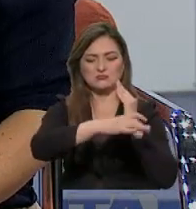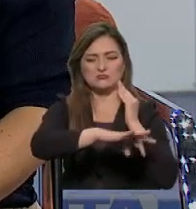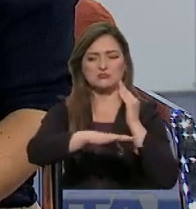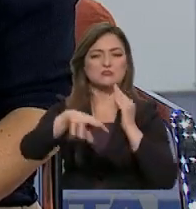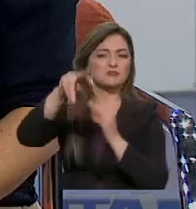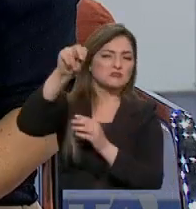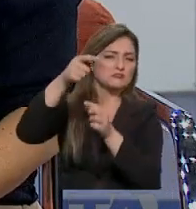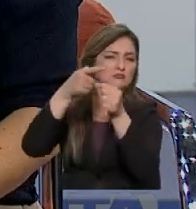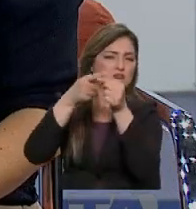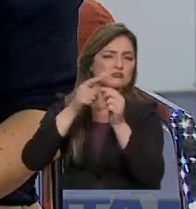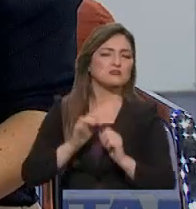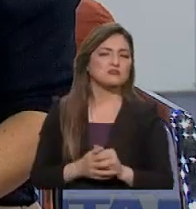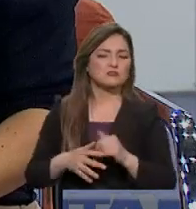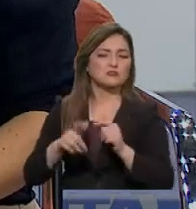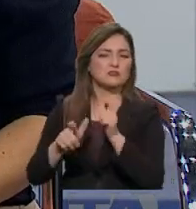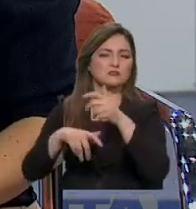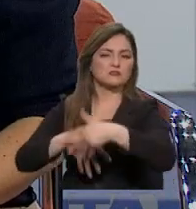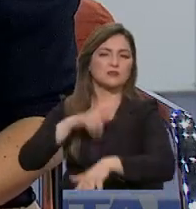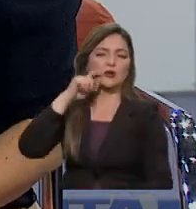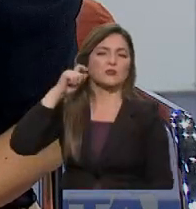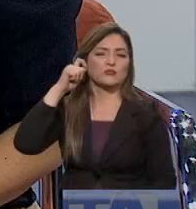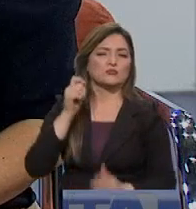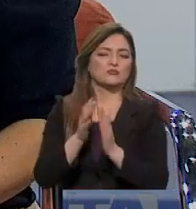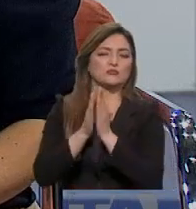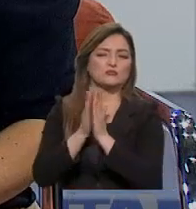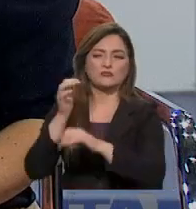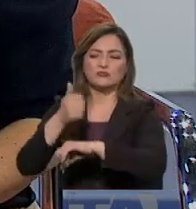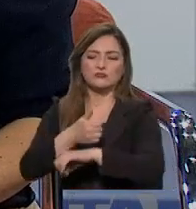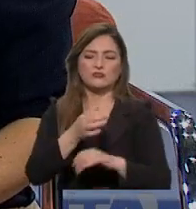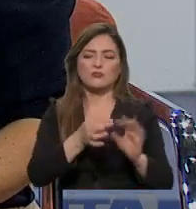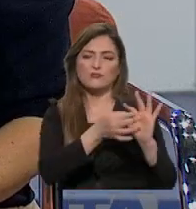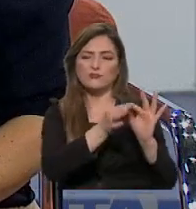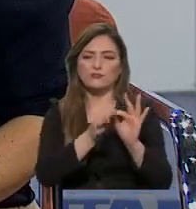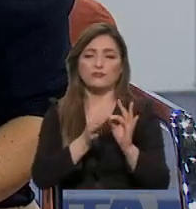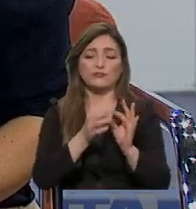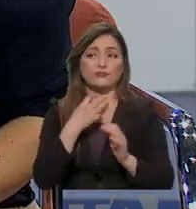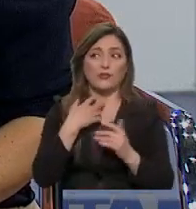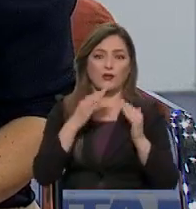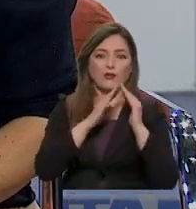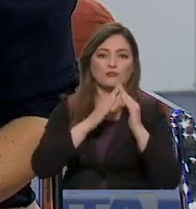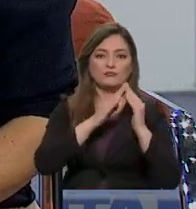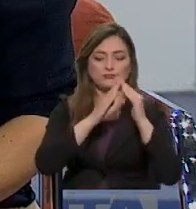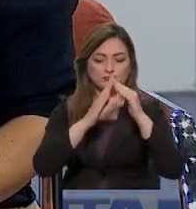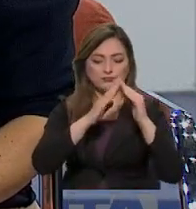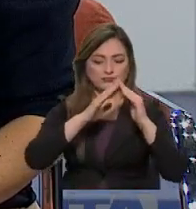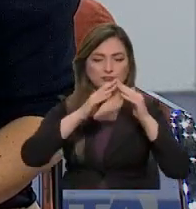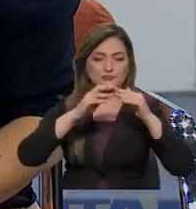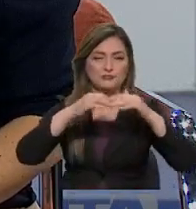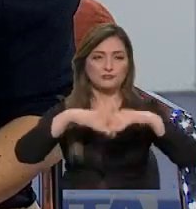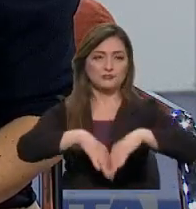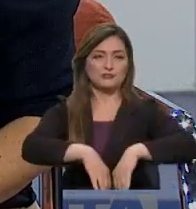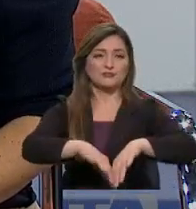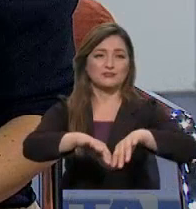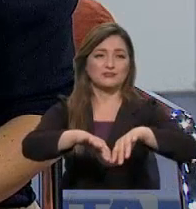Quito. Mediante una protesta, pidieron la intervención de las autoridades. Temen que cualquier momento sus viviendas se desmoronen